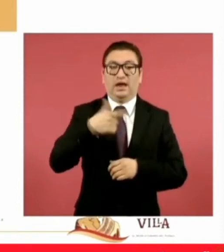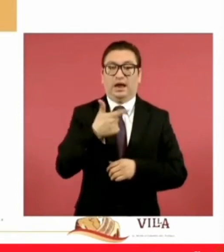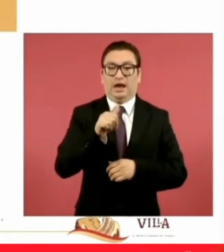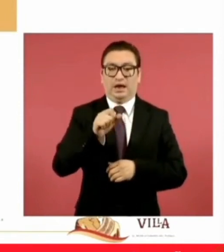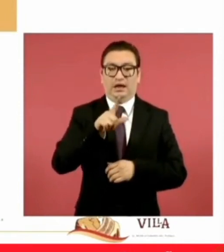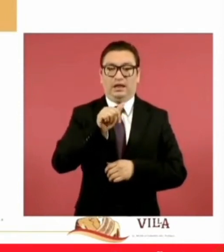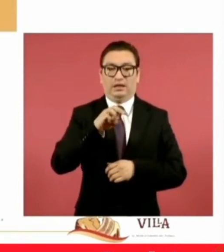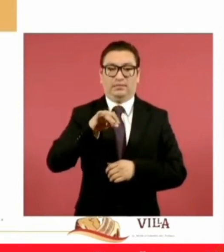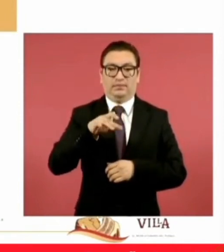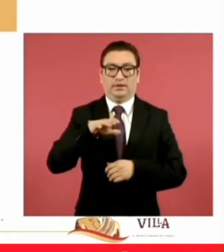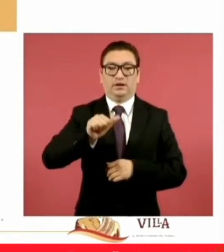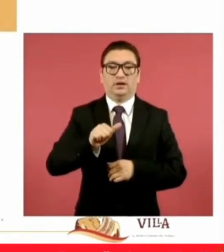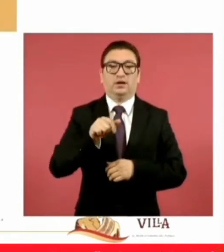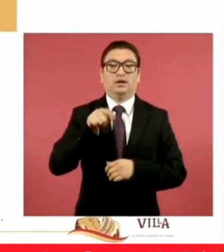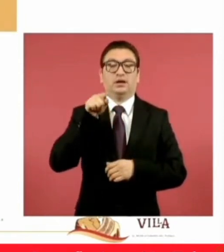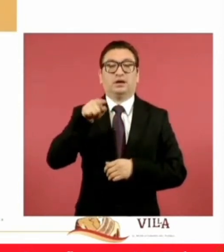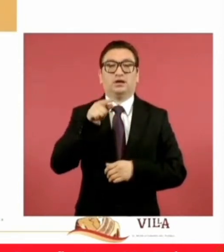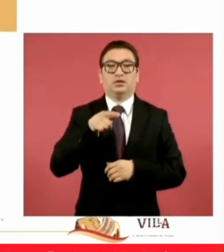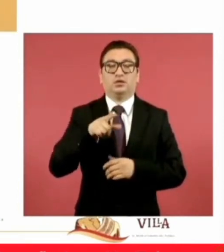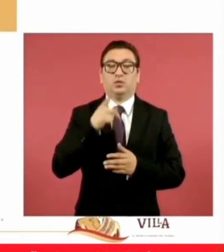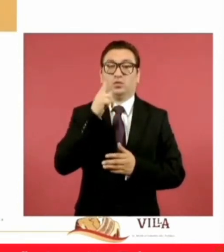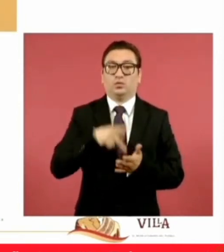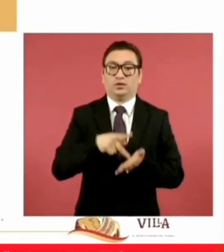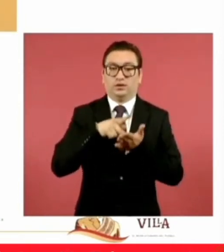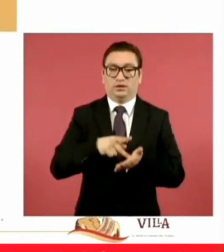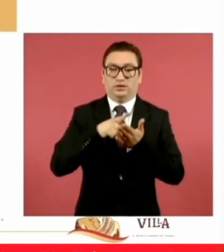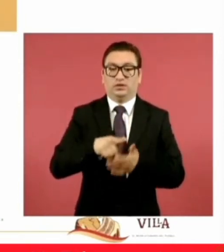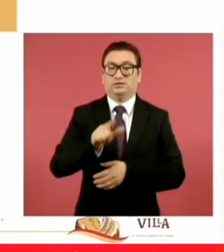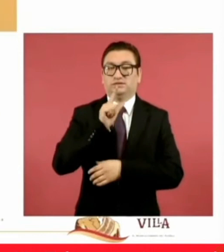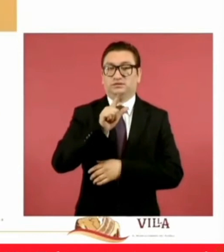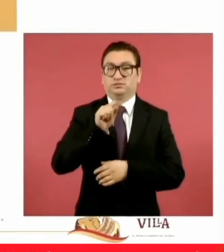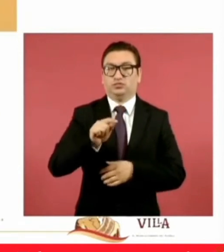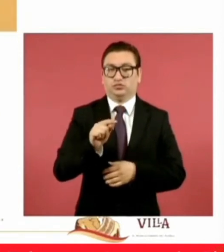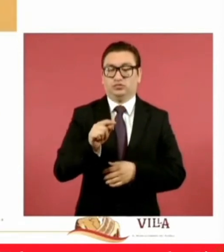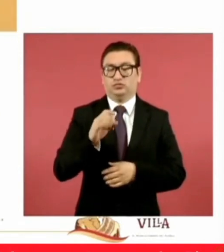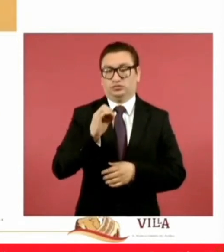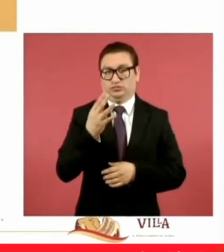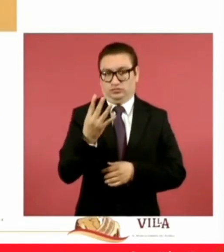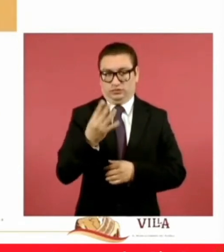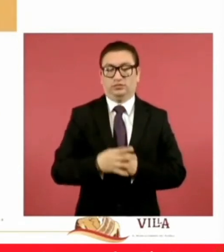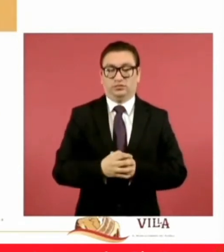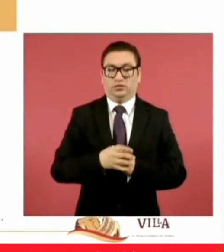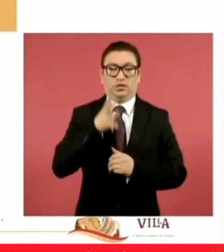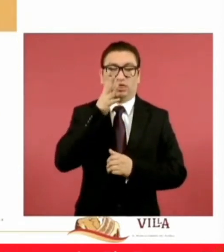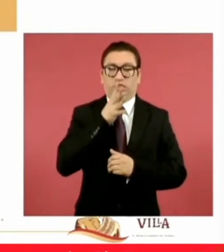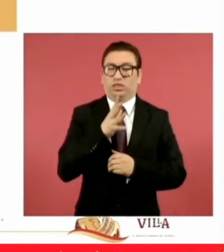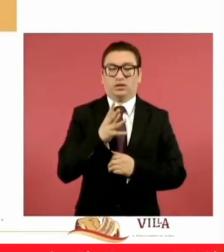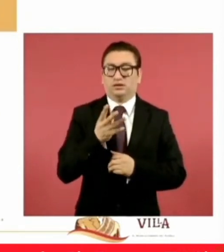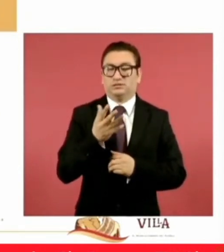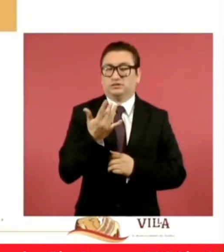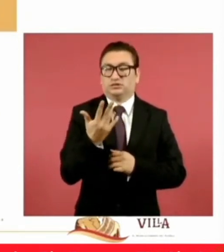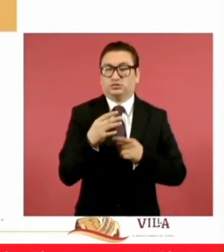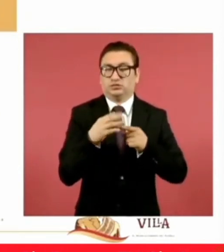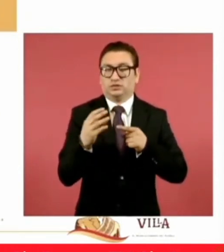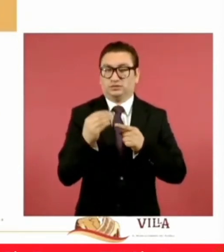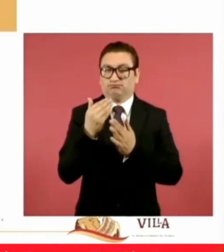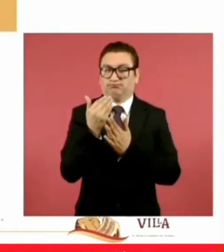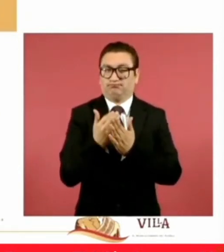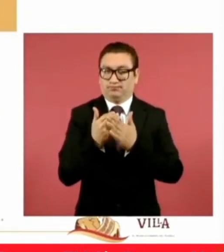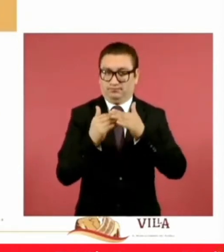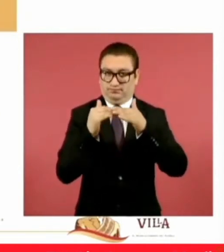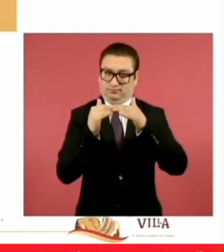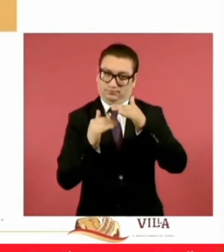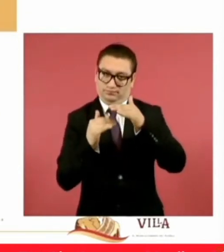Ameca ofreció el kilogramo de gas LP en 17 pesos con 4 centavos, casi 50 centavos por debajo de su